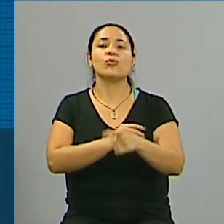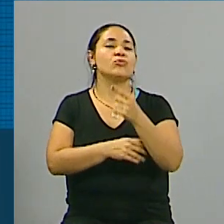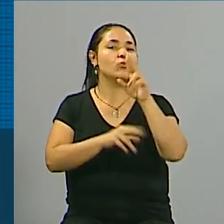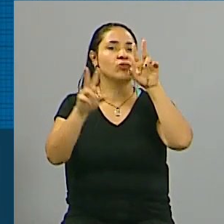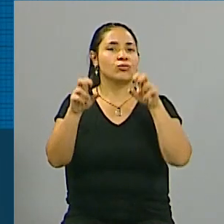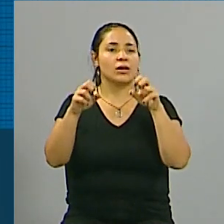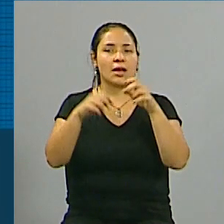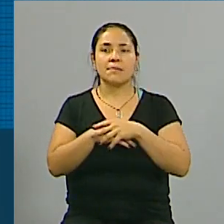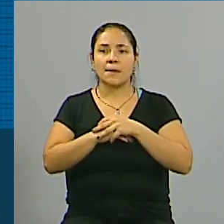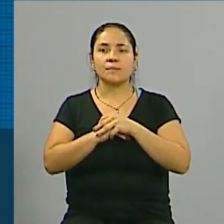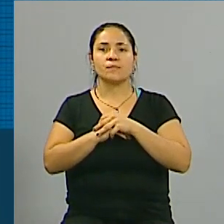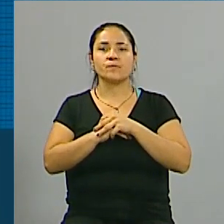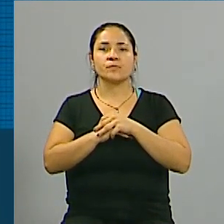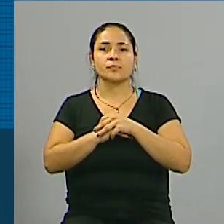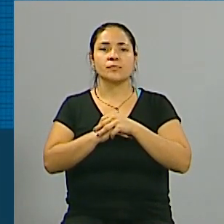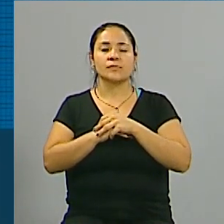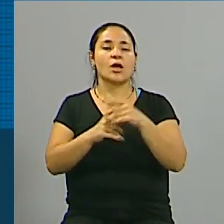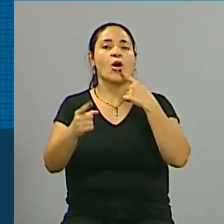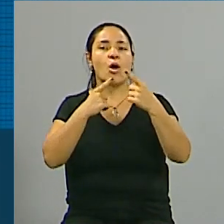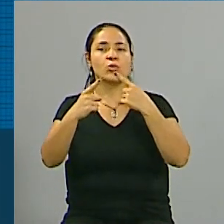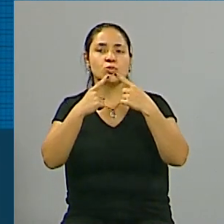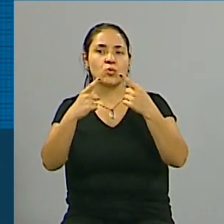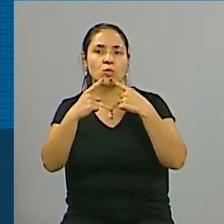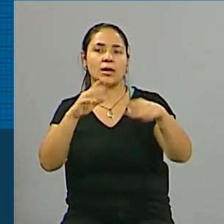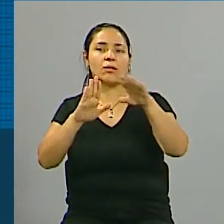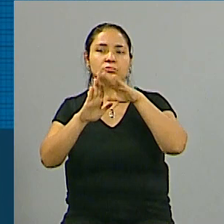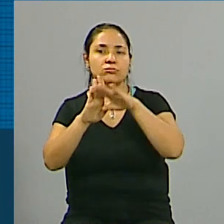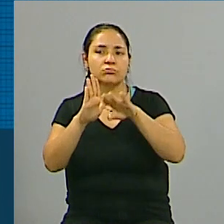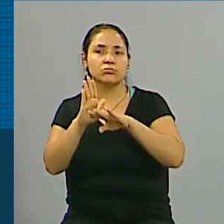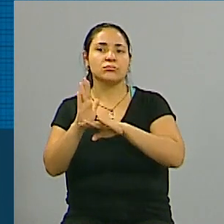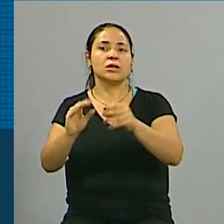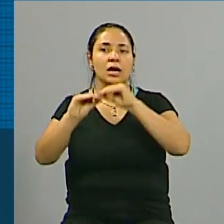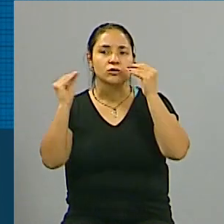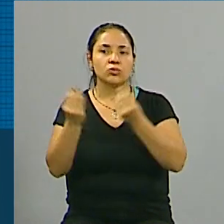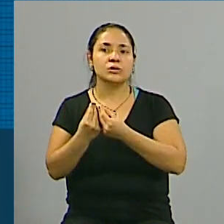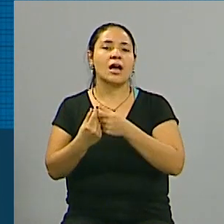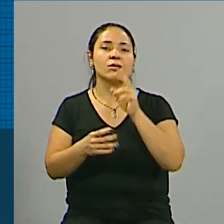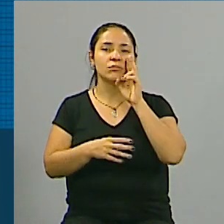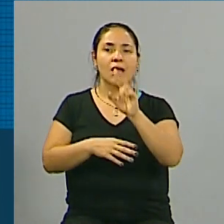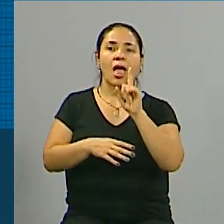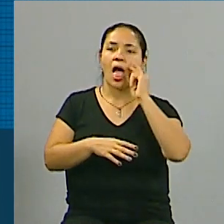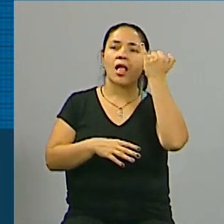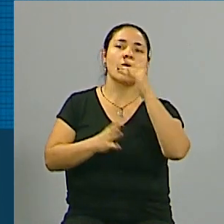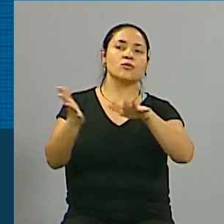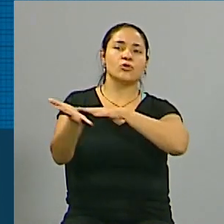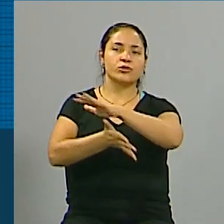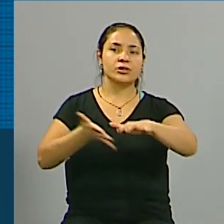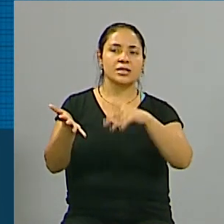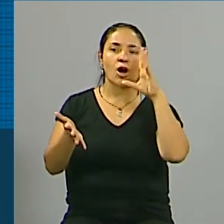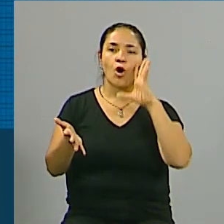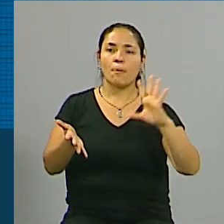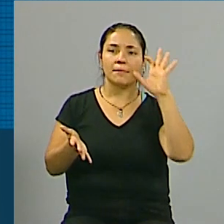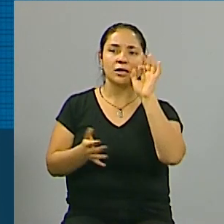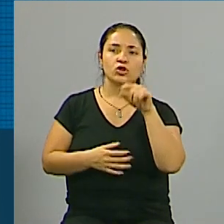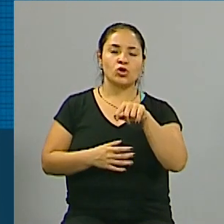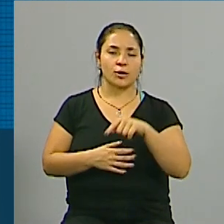de pronto esto de las consultas que vienen haciendo ustedes, y también porque son el reflejo básicamente de lo que piensa la sociedad